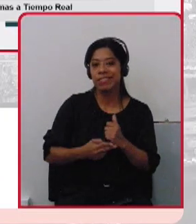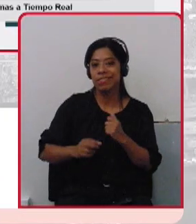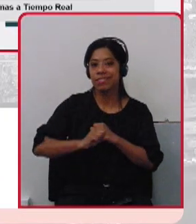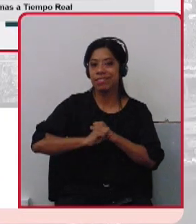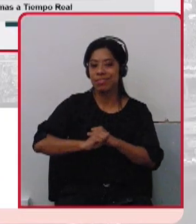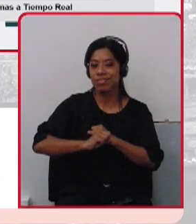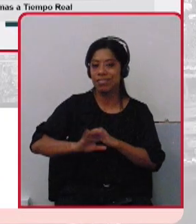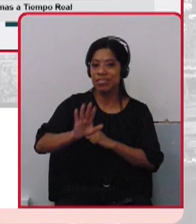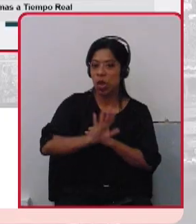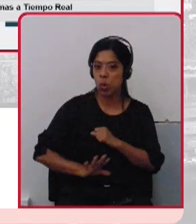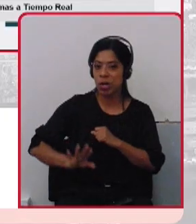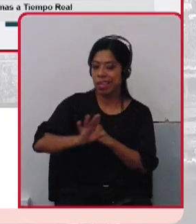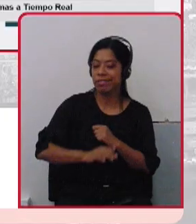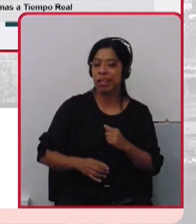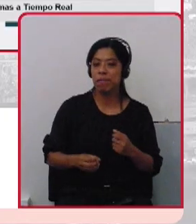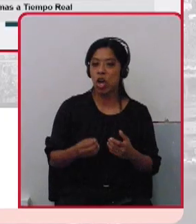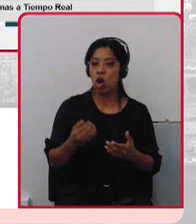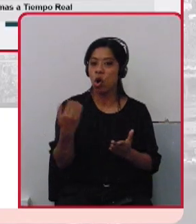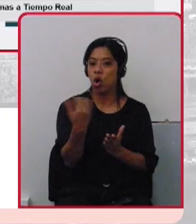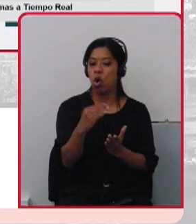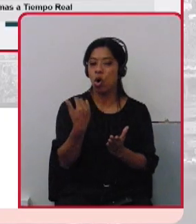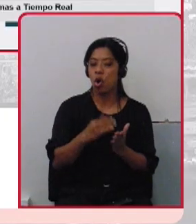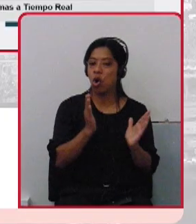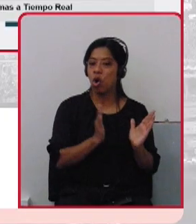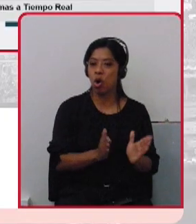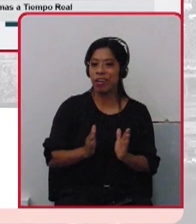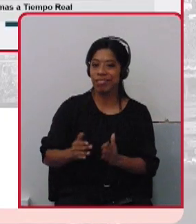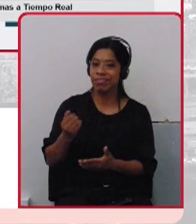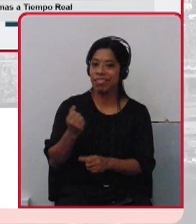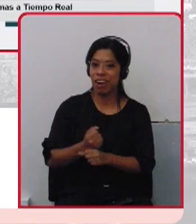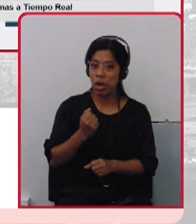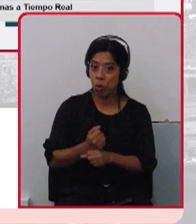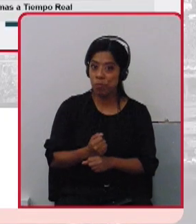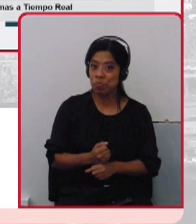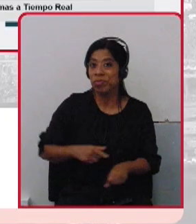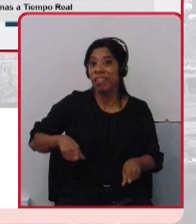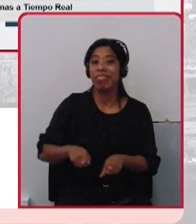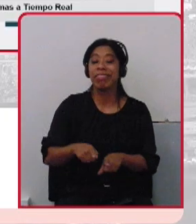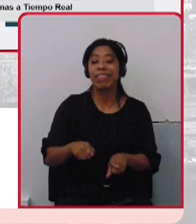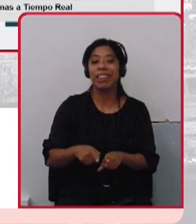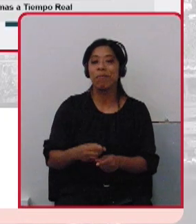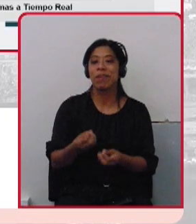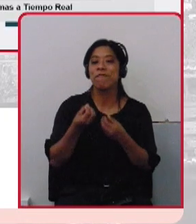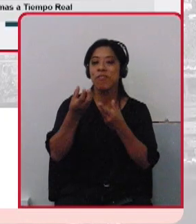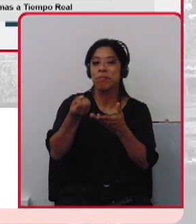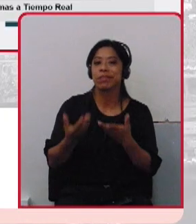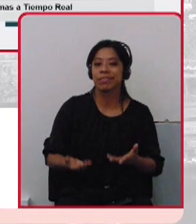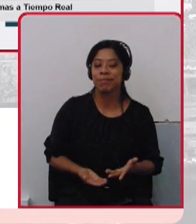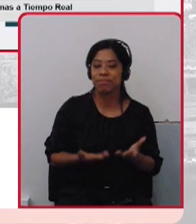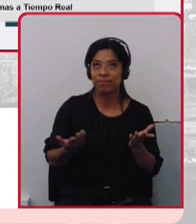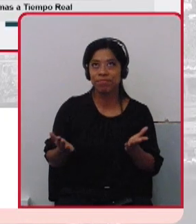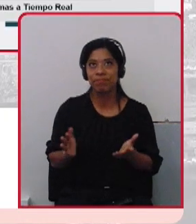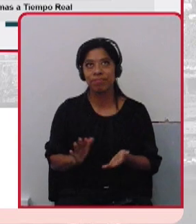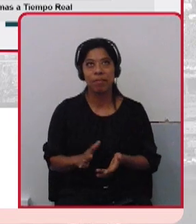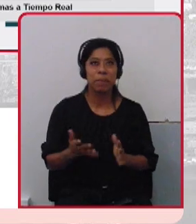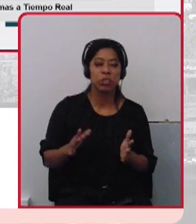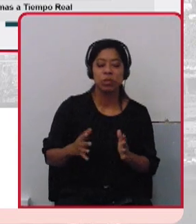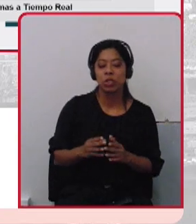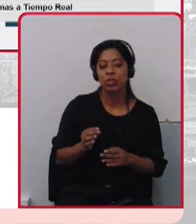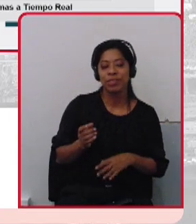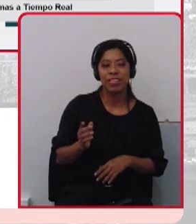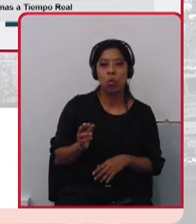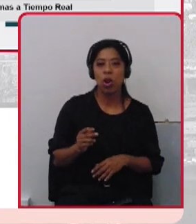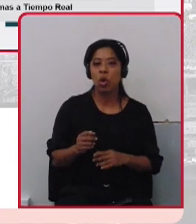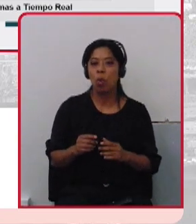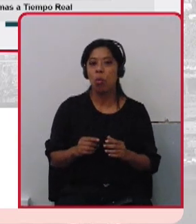orden de trabajo. Cuando se juntan esas dos variables, lo que nos da a nosotros es vamos a decir,